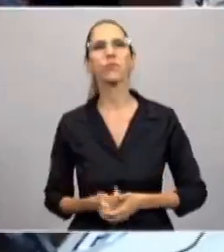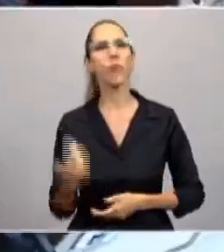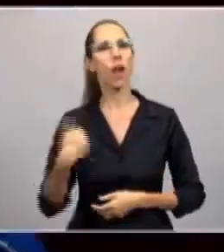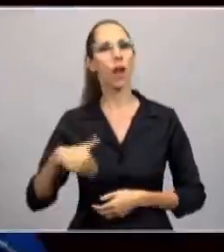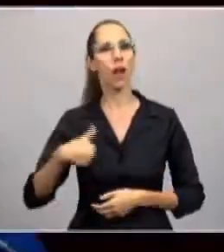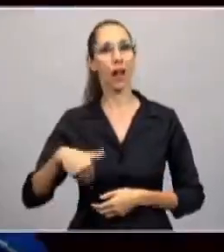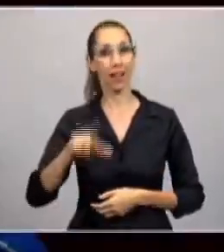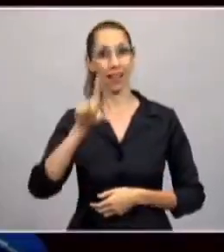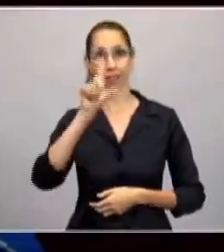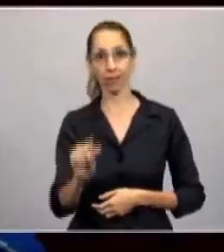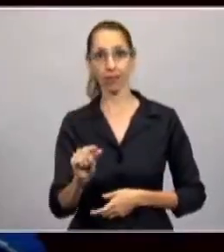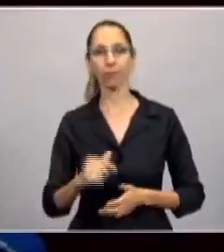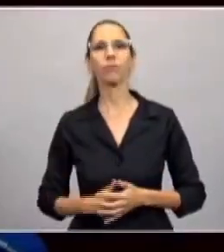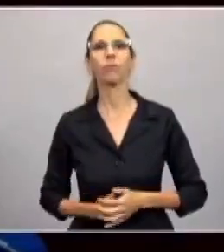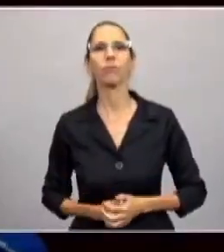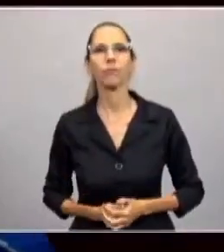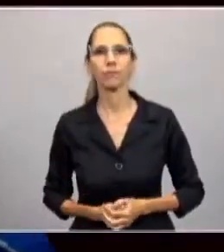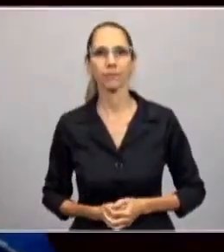Argentina